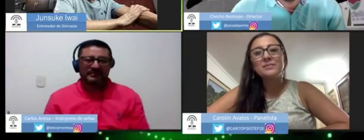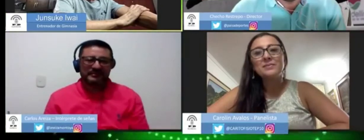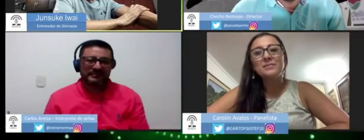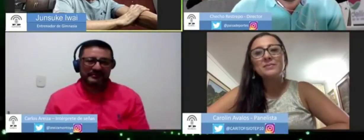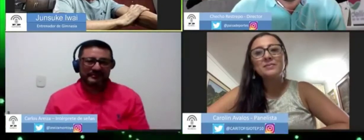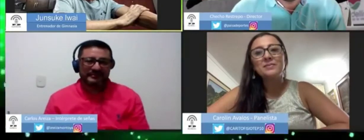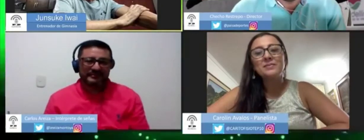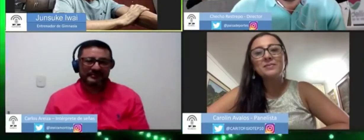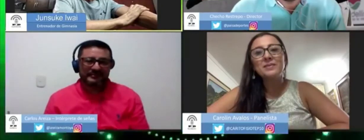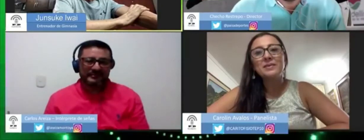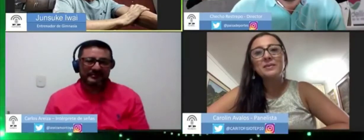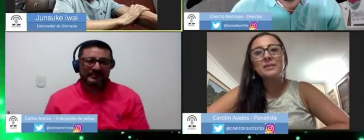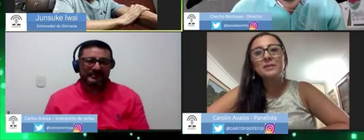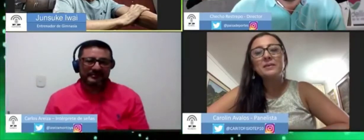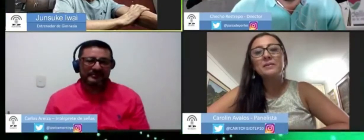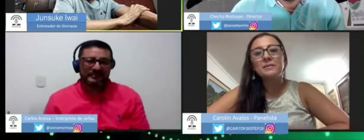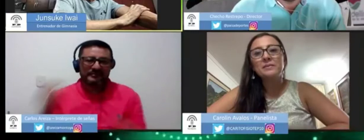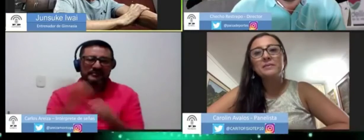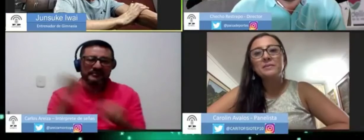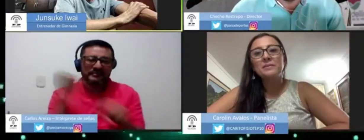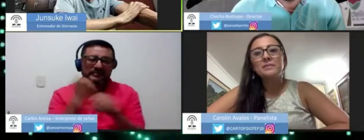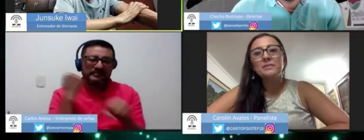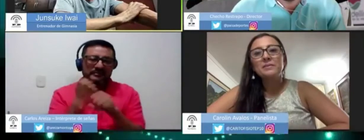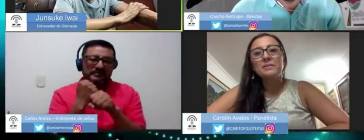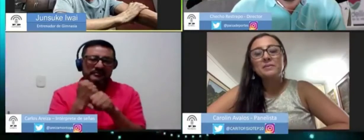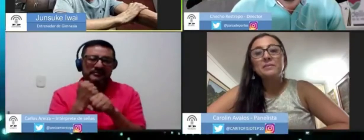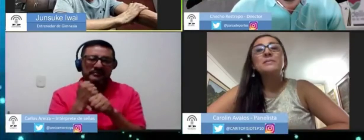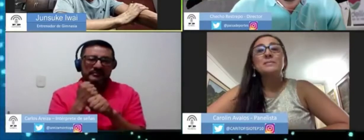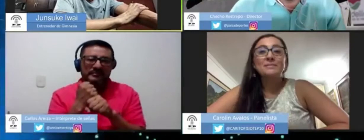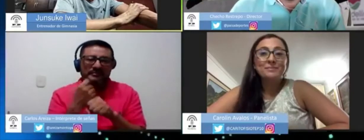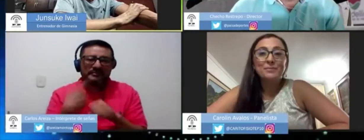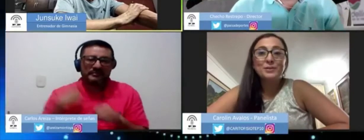trabajo de Jorge. Bueno, el mío también.